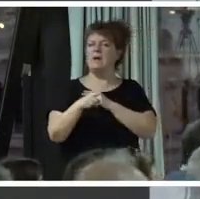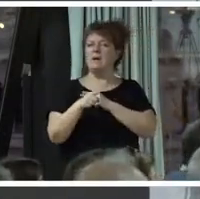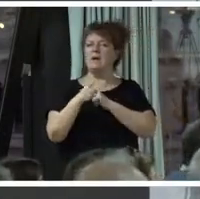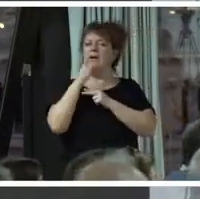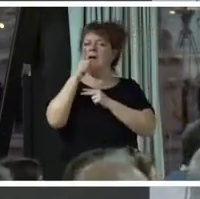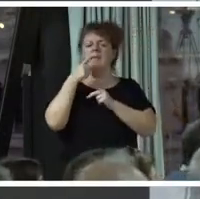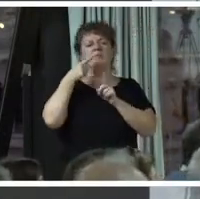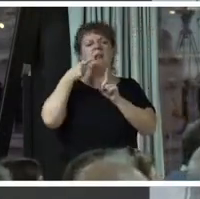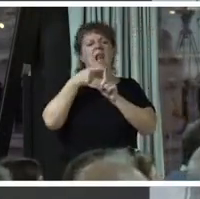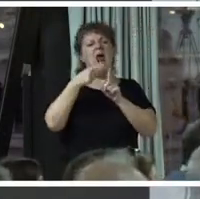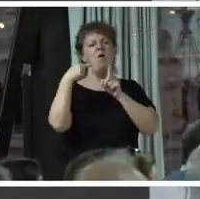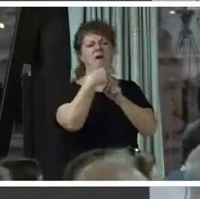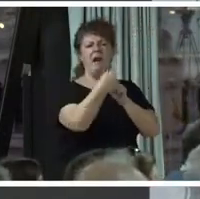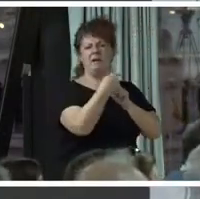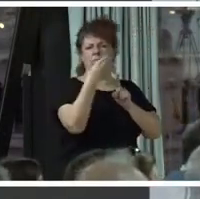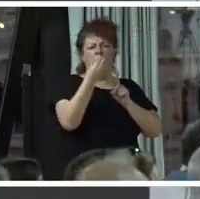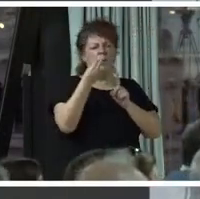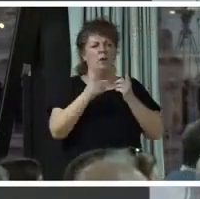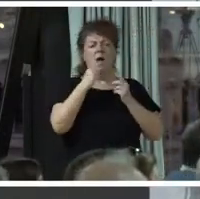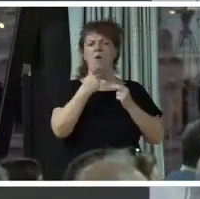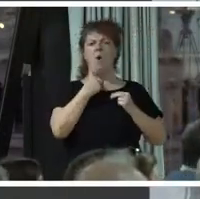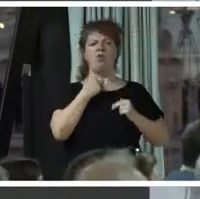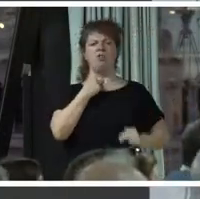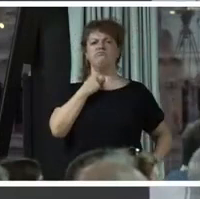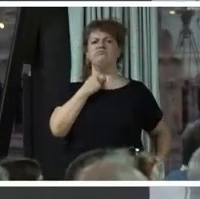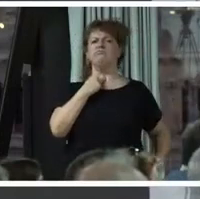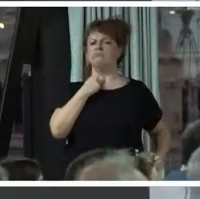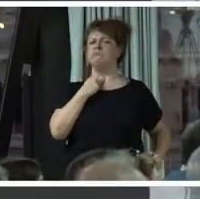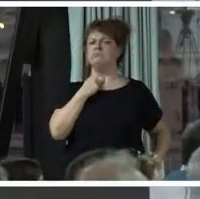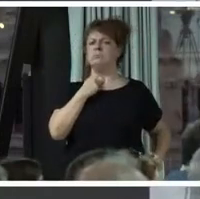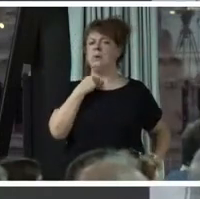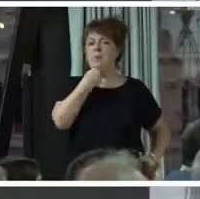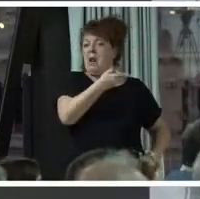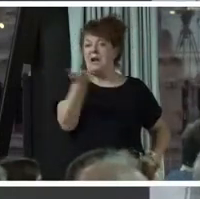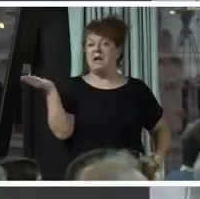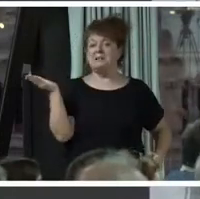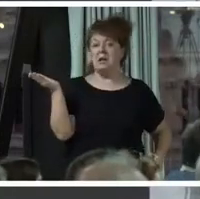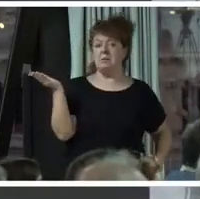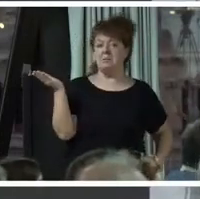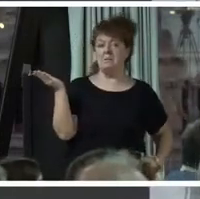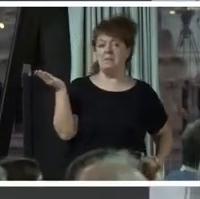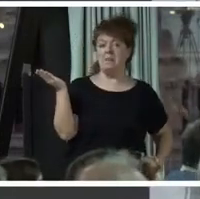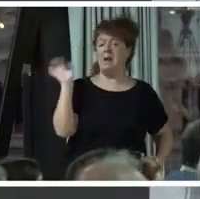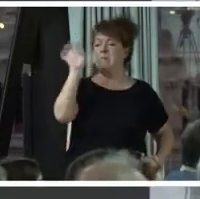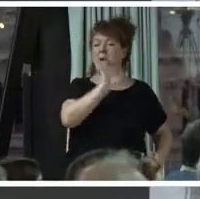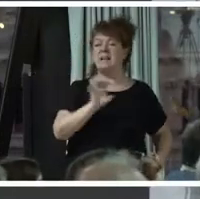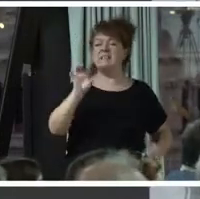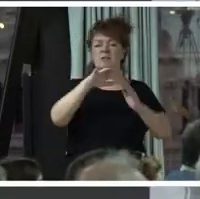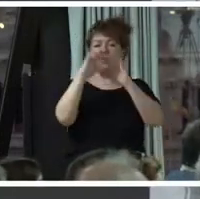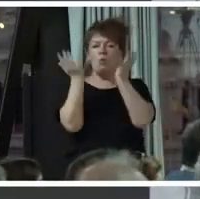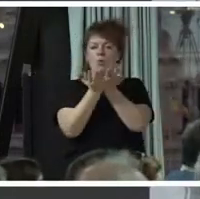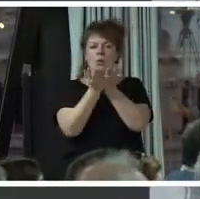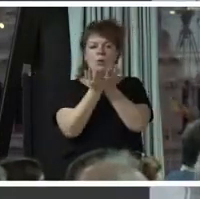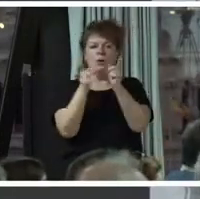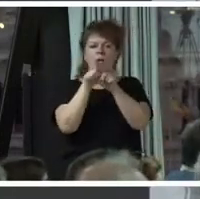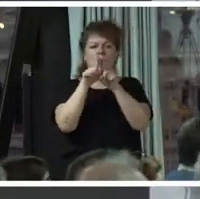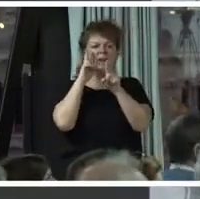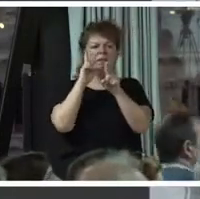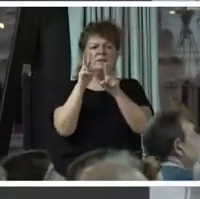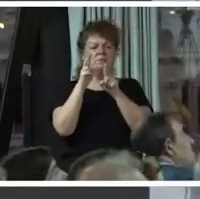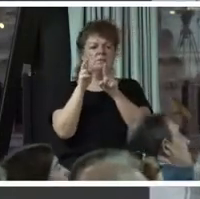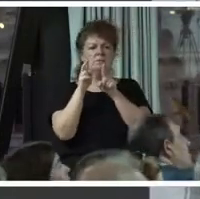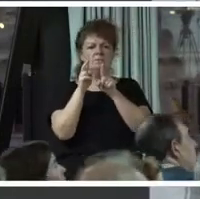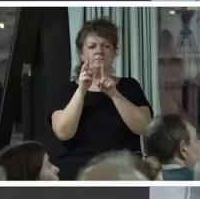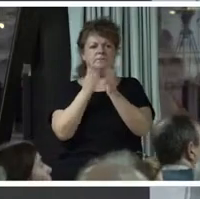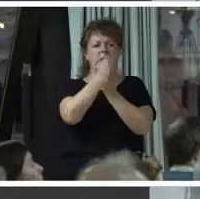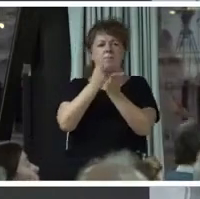laufer muy fuerte sean los únicos que han porque el resto en en el resto de países del mundo es muy evidente